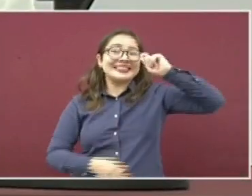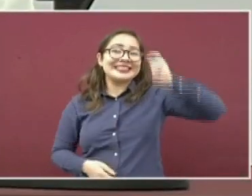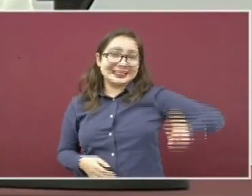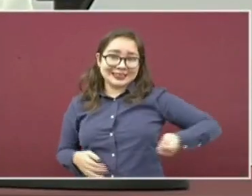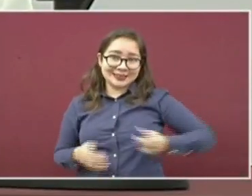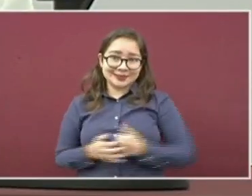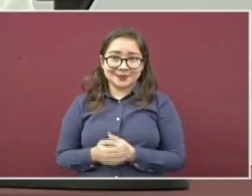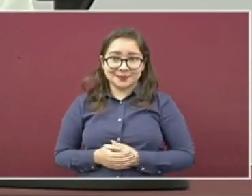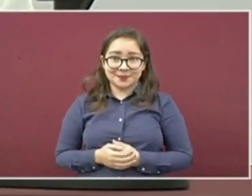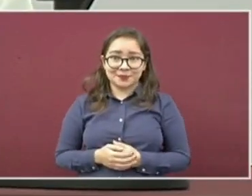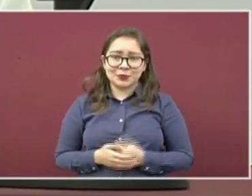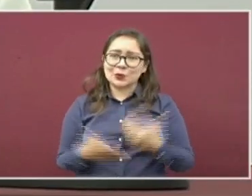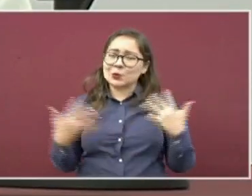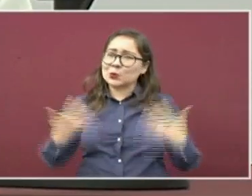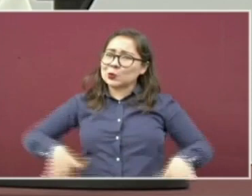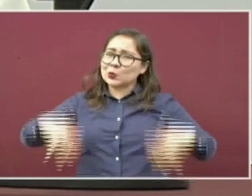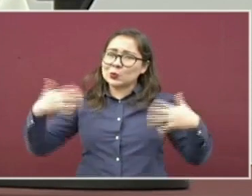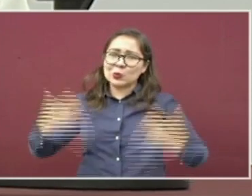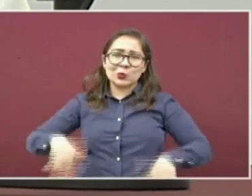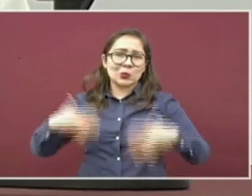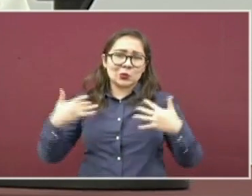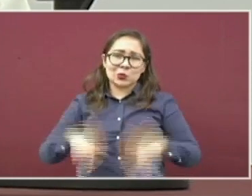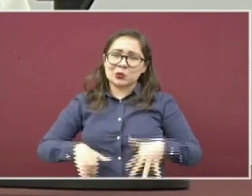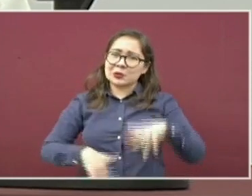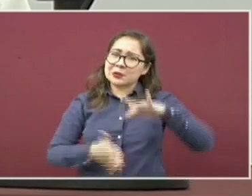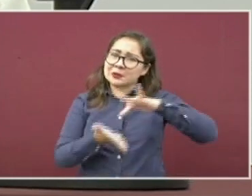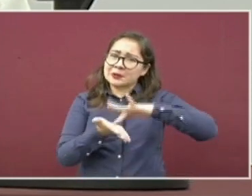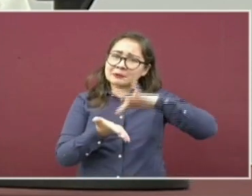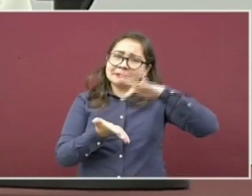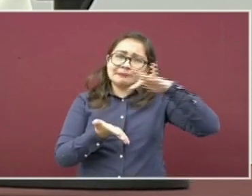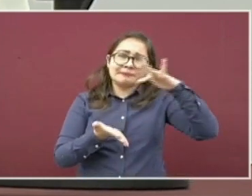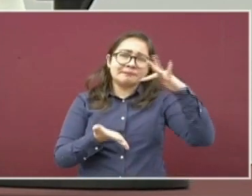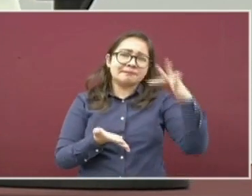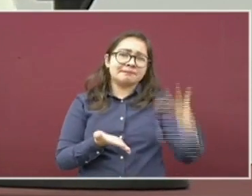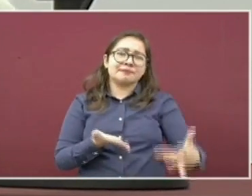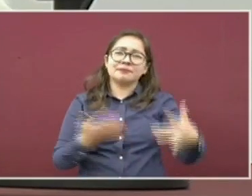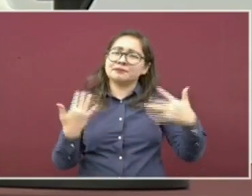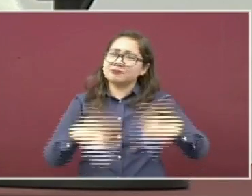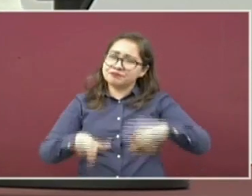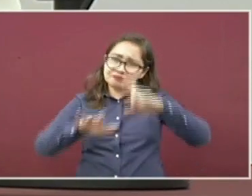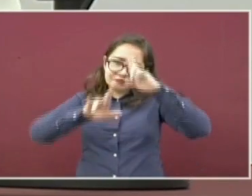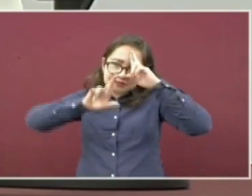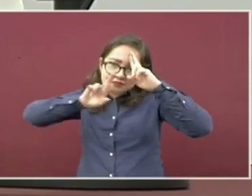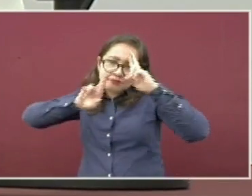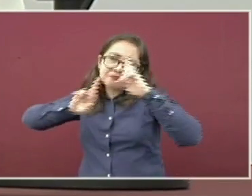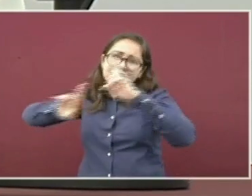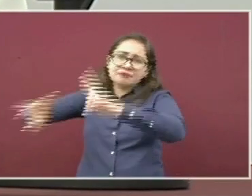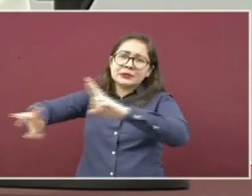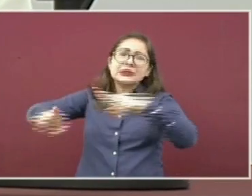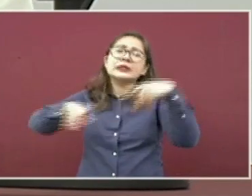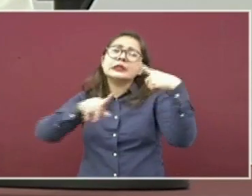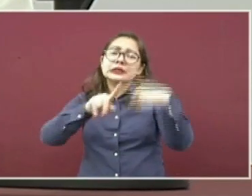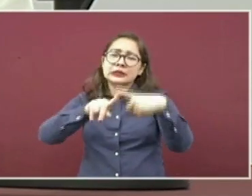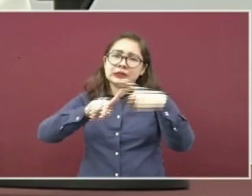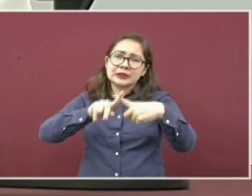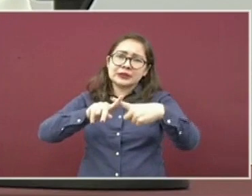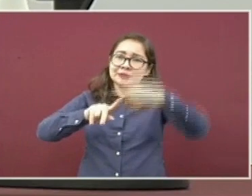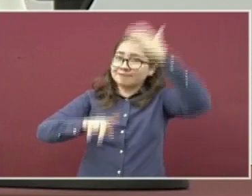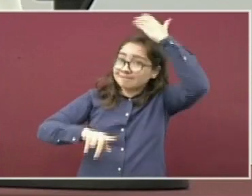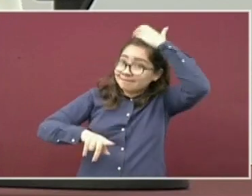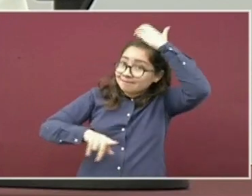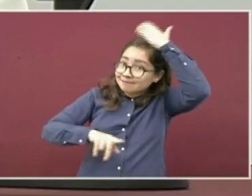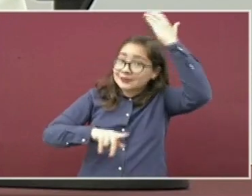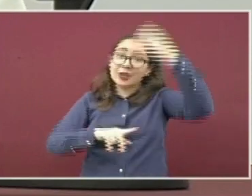servidor nuestro sincero agradecimiento y reconocimiento a las y